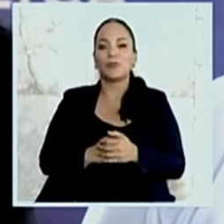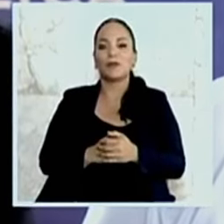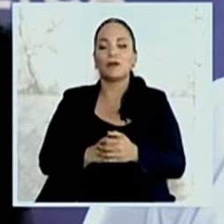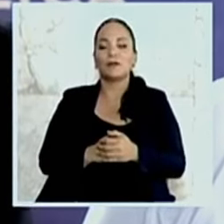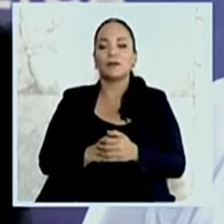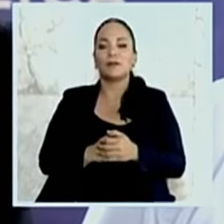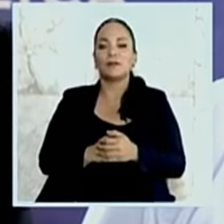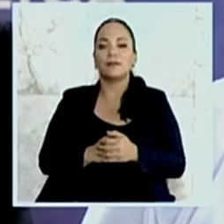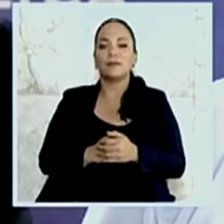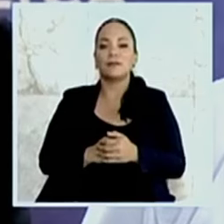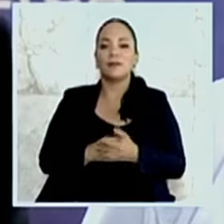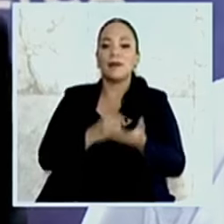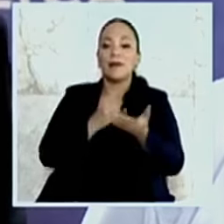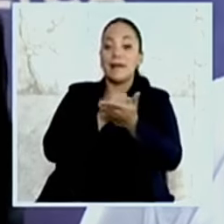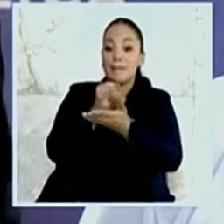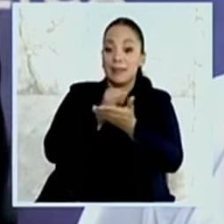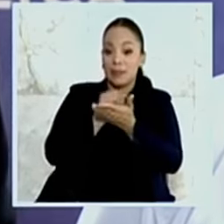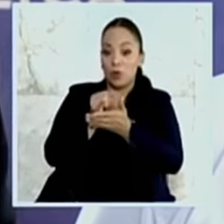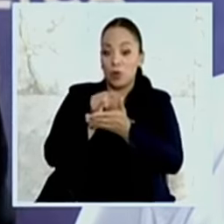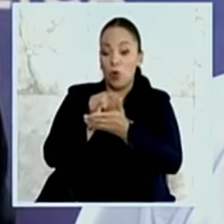investigación